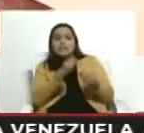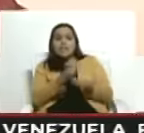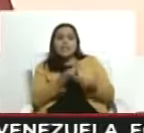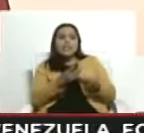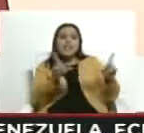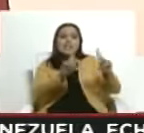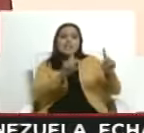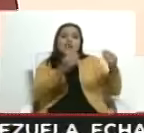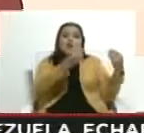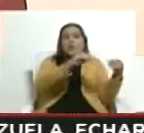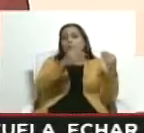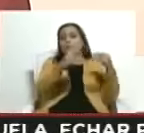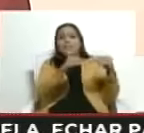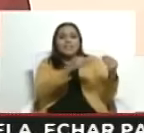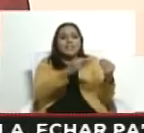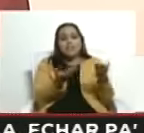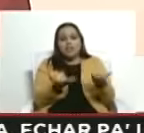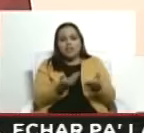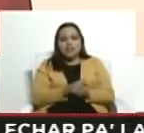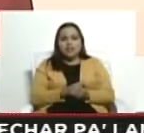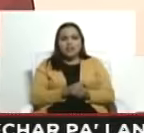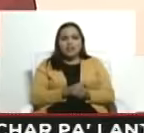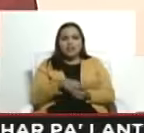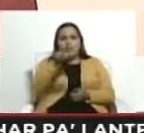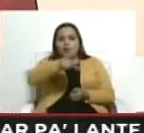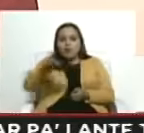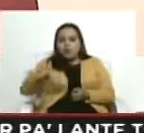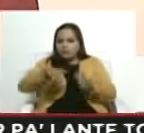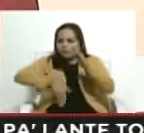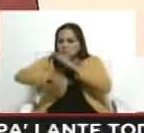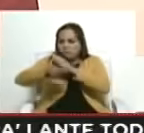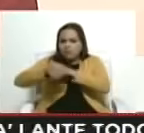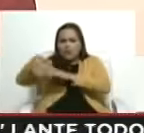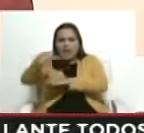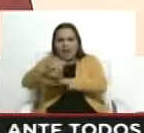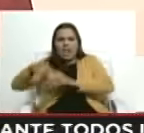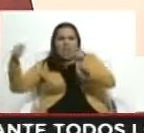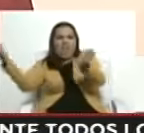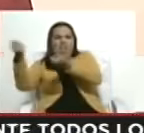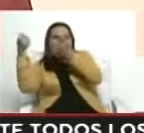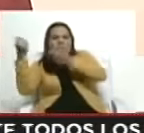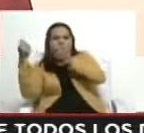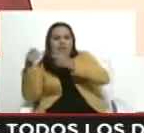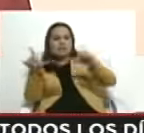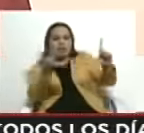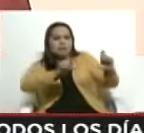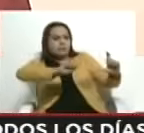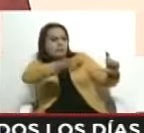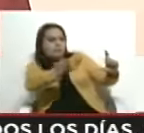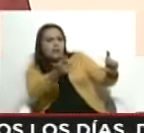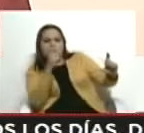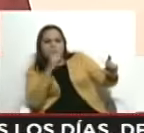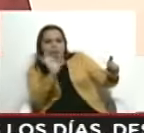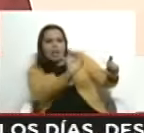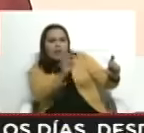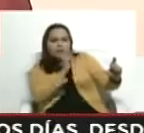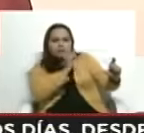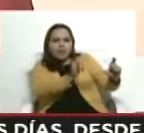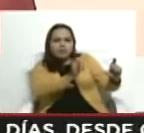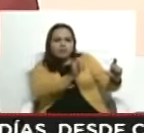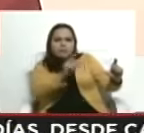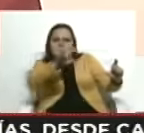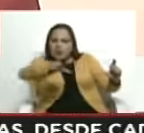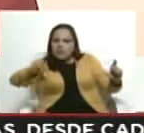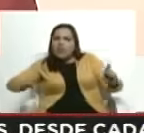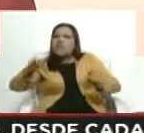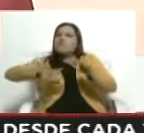comiquitas, cuando el pueblo salió a la calle y del pueblo decía, ¿dónde está nuestro presidente? Queremos ver a